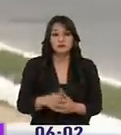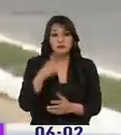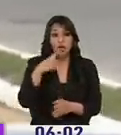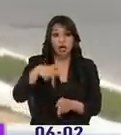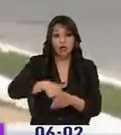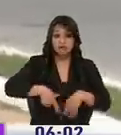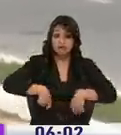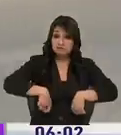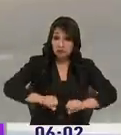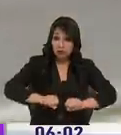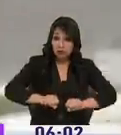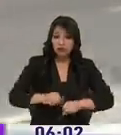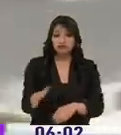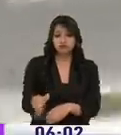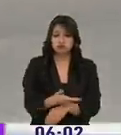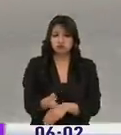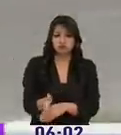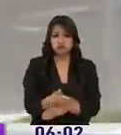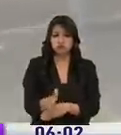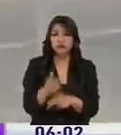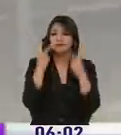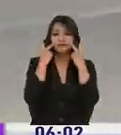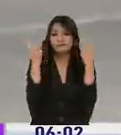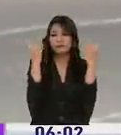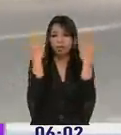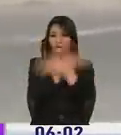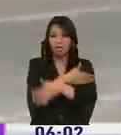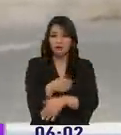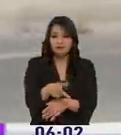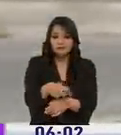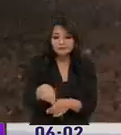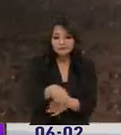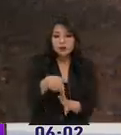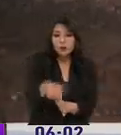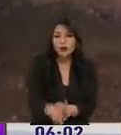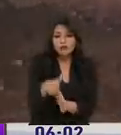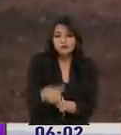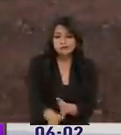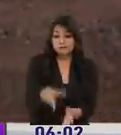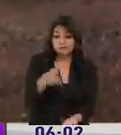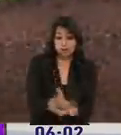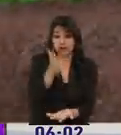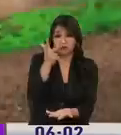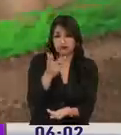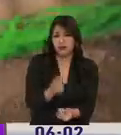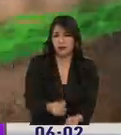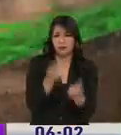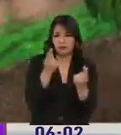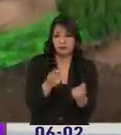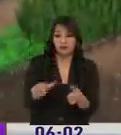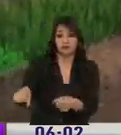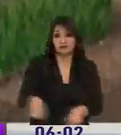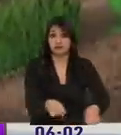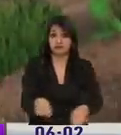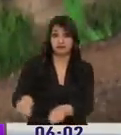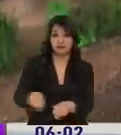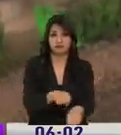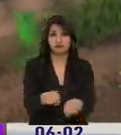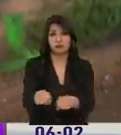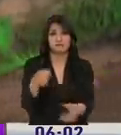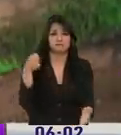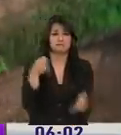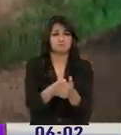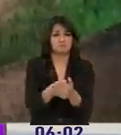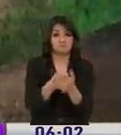una motocicleta no se percató de una zanja en el camino. Esto hizo que en cuestión de segundos perdiera pista y terminara